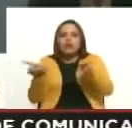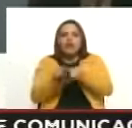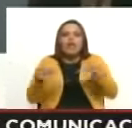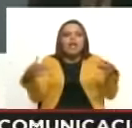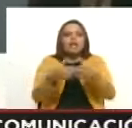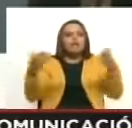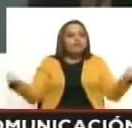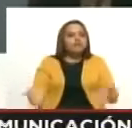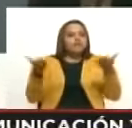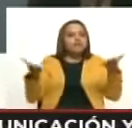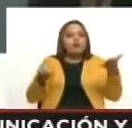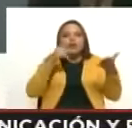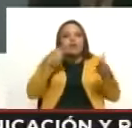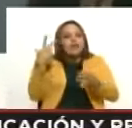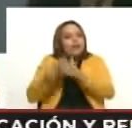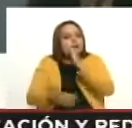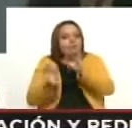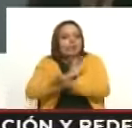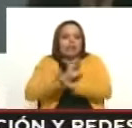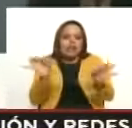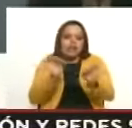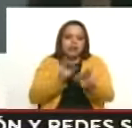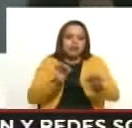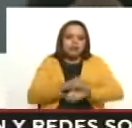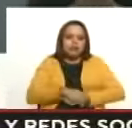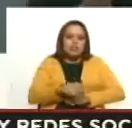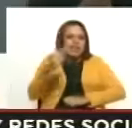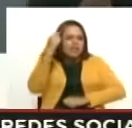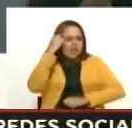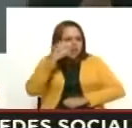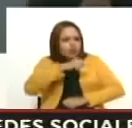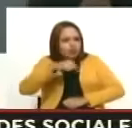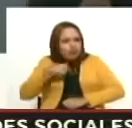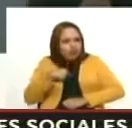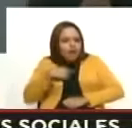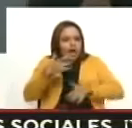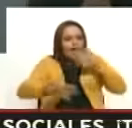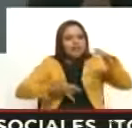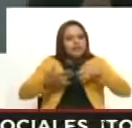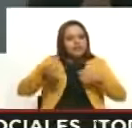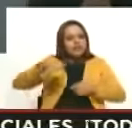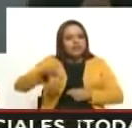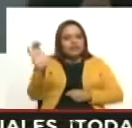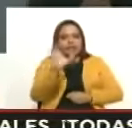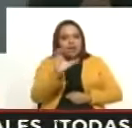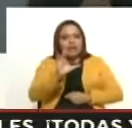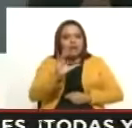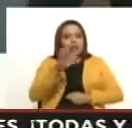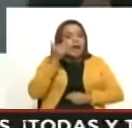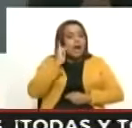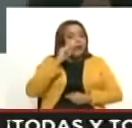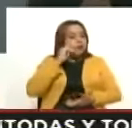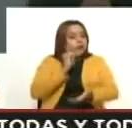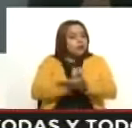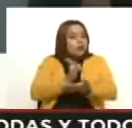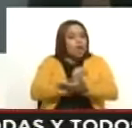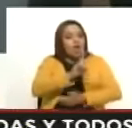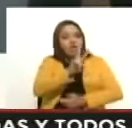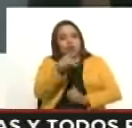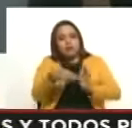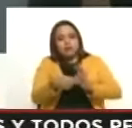que no se nos escape nada. Y el día que nosotros hagamos el acto de Caracas, tengamos las